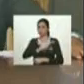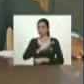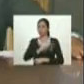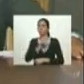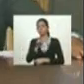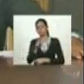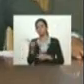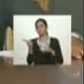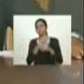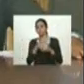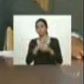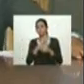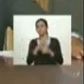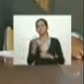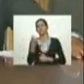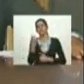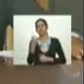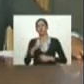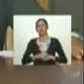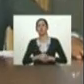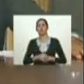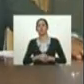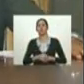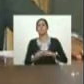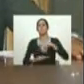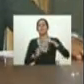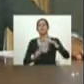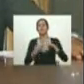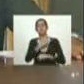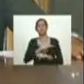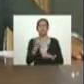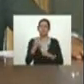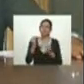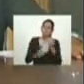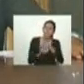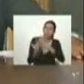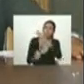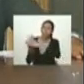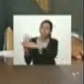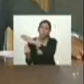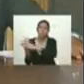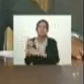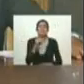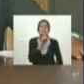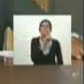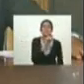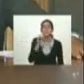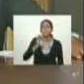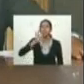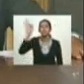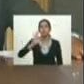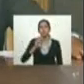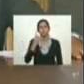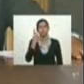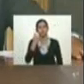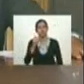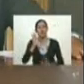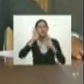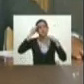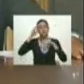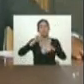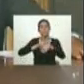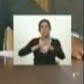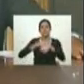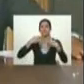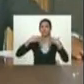están las prioridades terminar de instalar todas las bases de misiones socialistas llegar al 100% de cobertura médica y